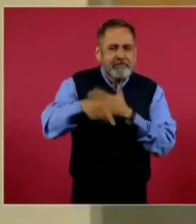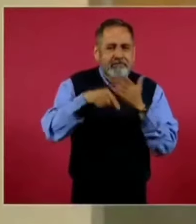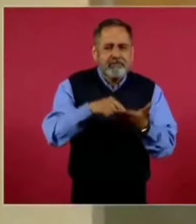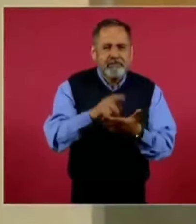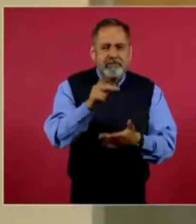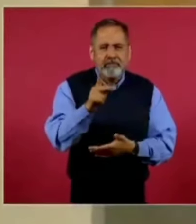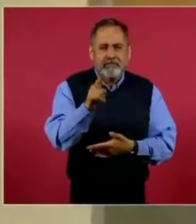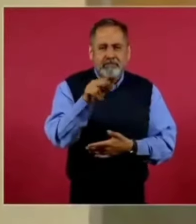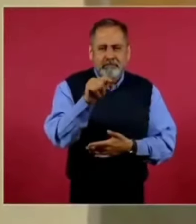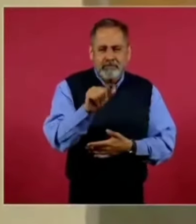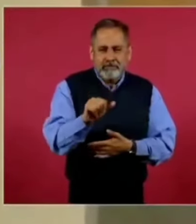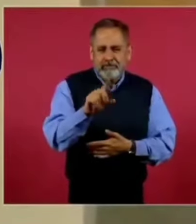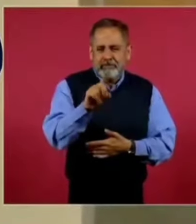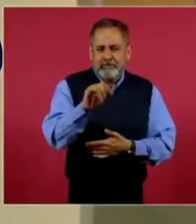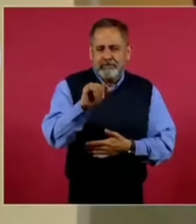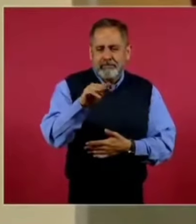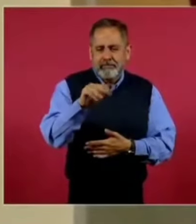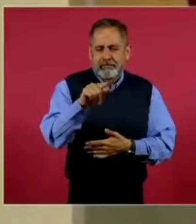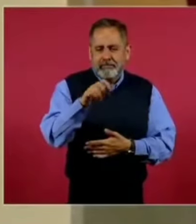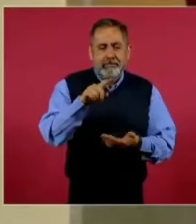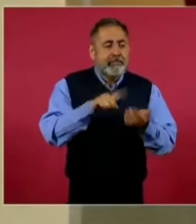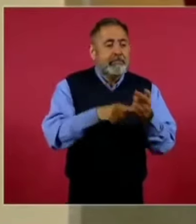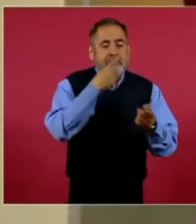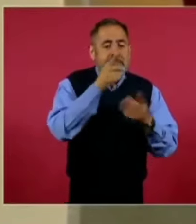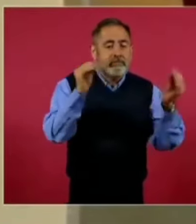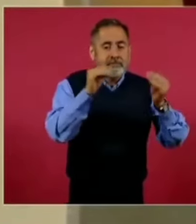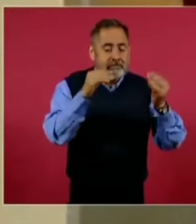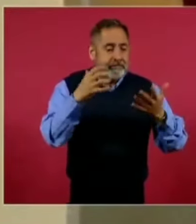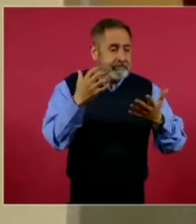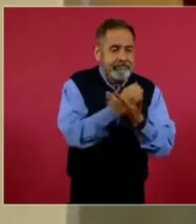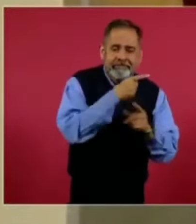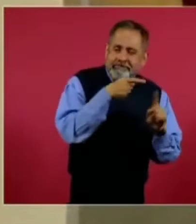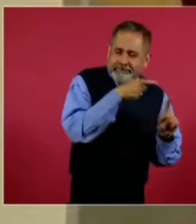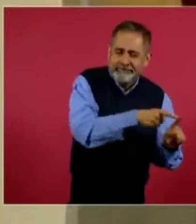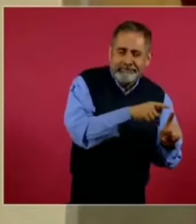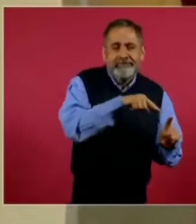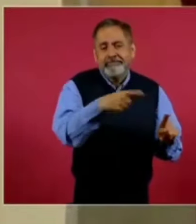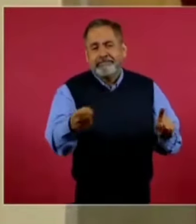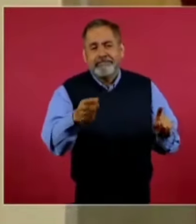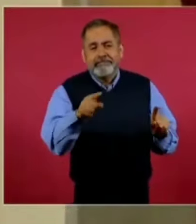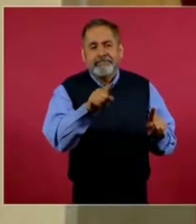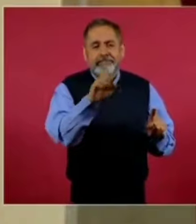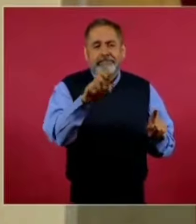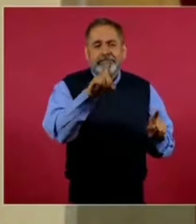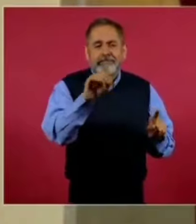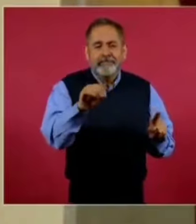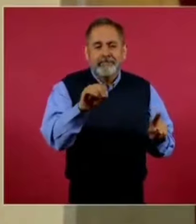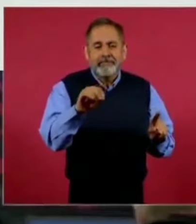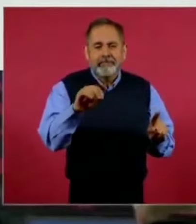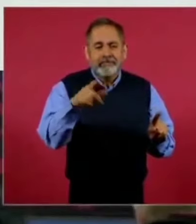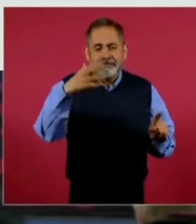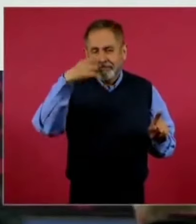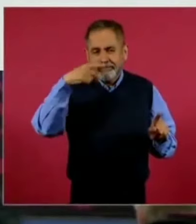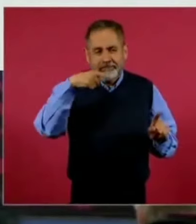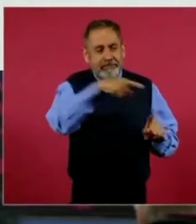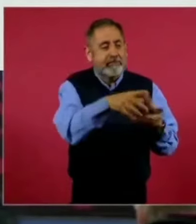y estaba de por medio de que él ganó el debate cuando Zedillo y el ingeniero Cárdenas y